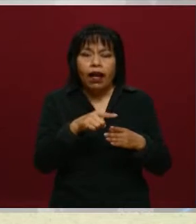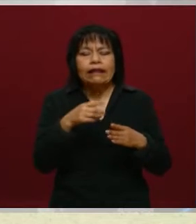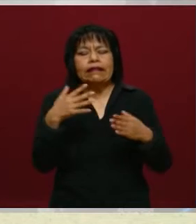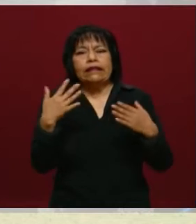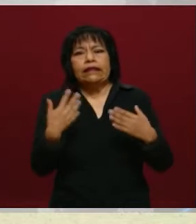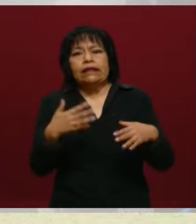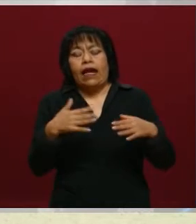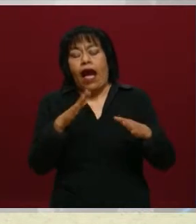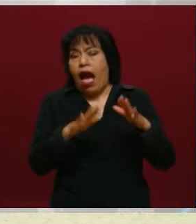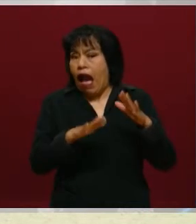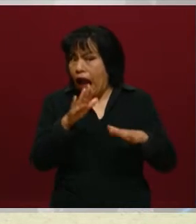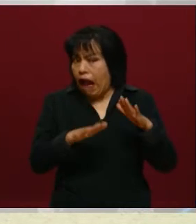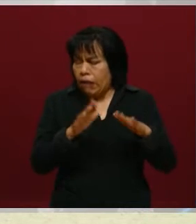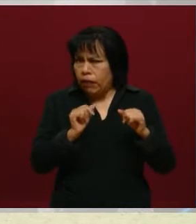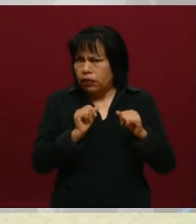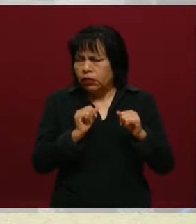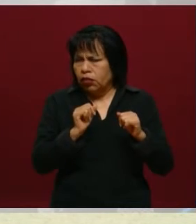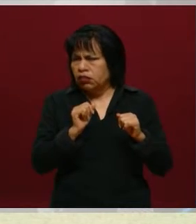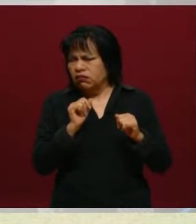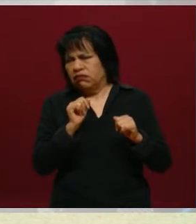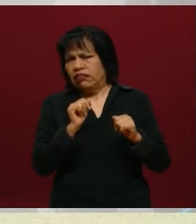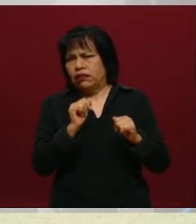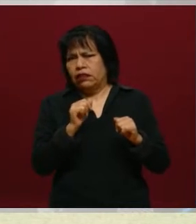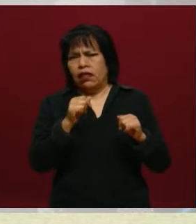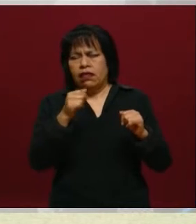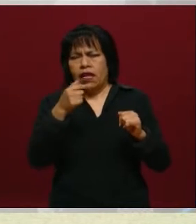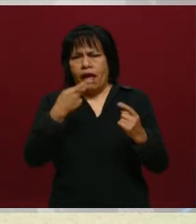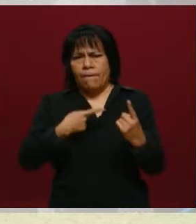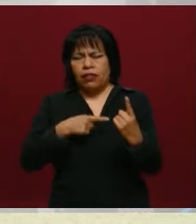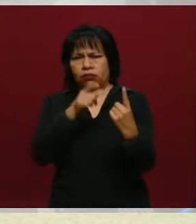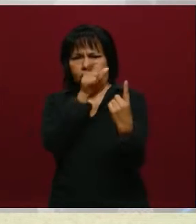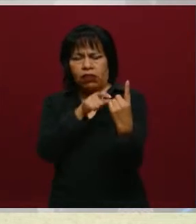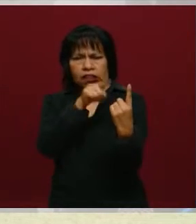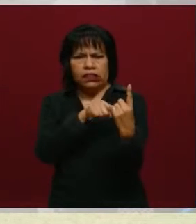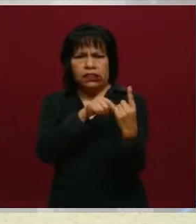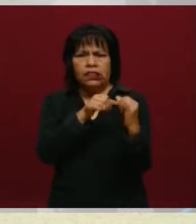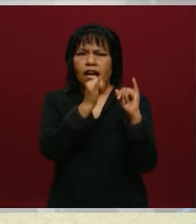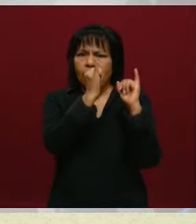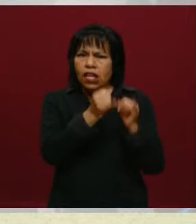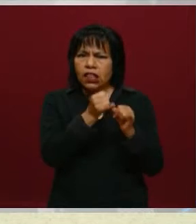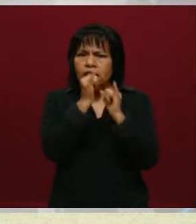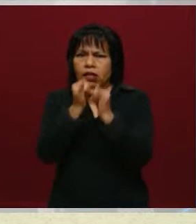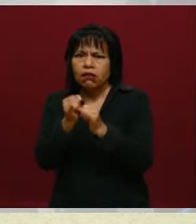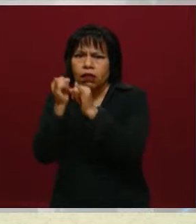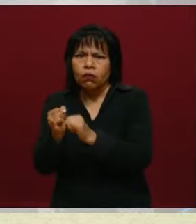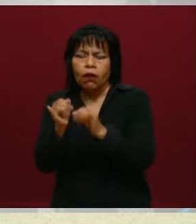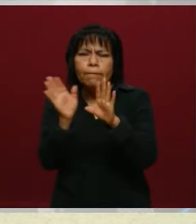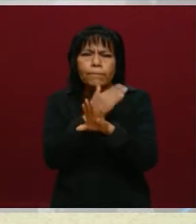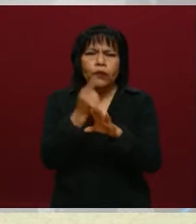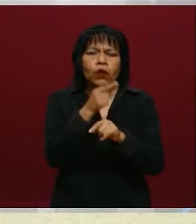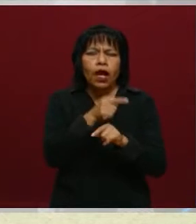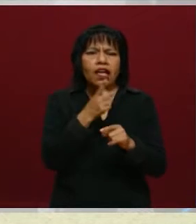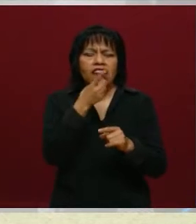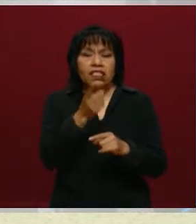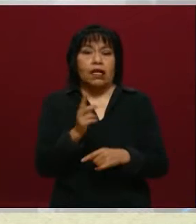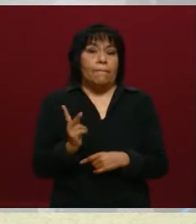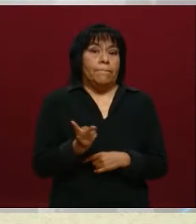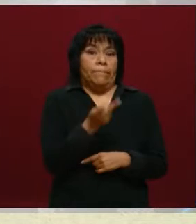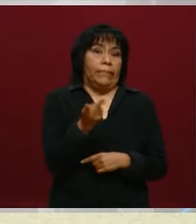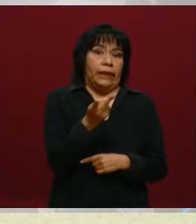en la llaga un poquito en la cuestión personal en la cuestión individual porque te plantean preguntas